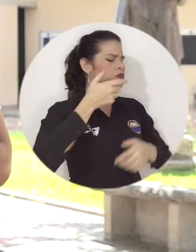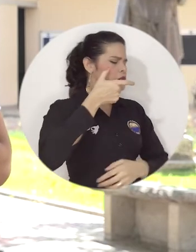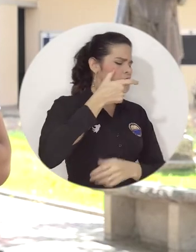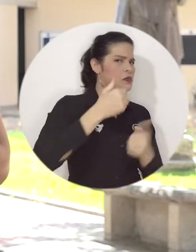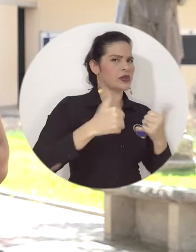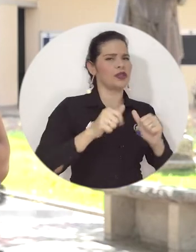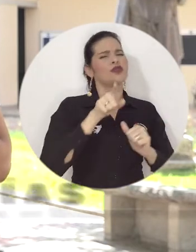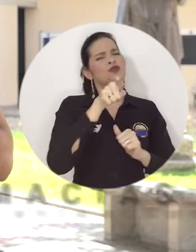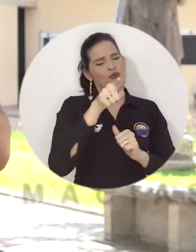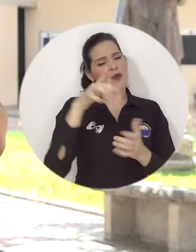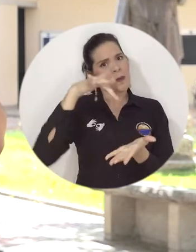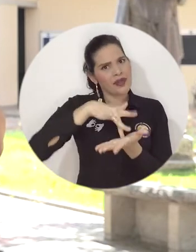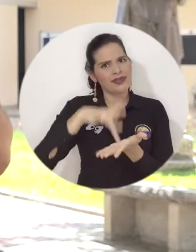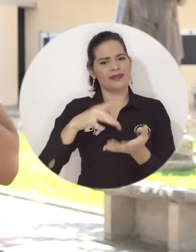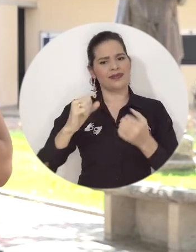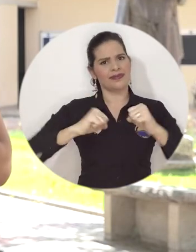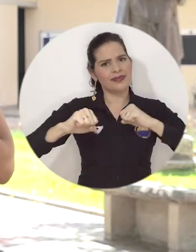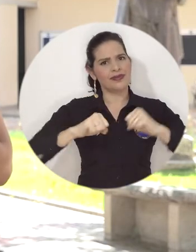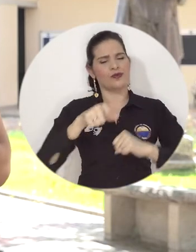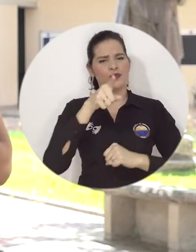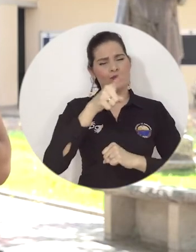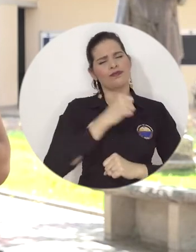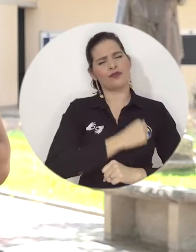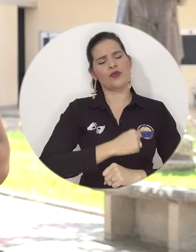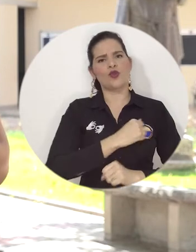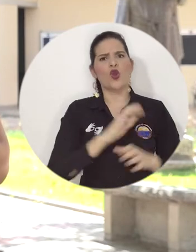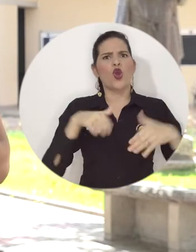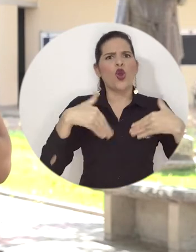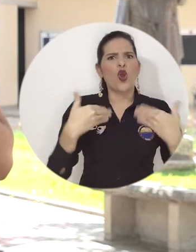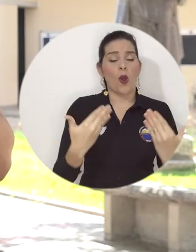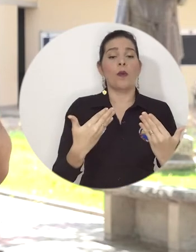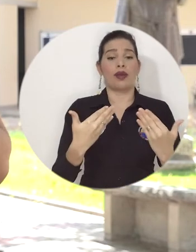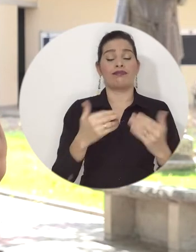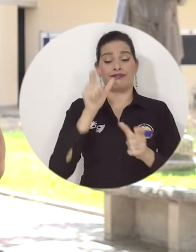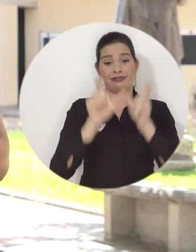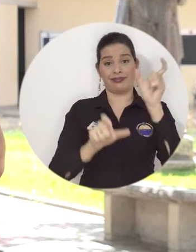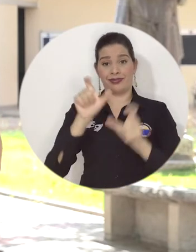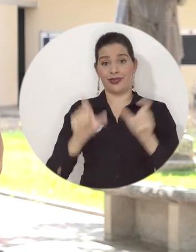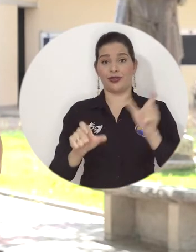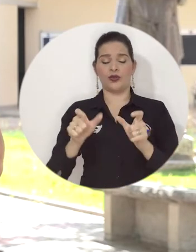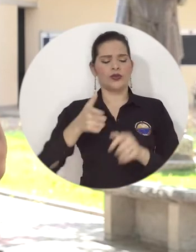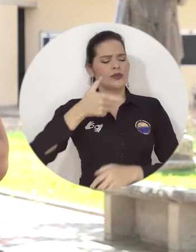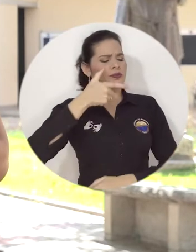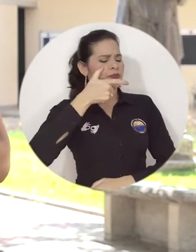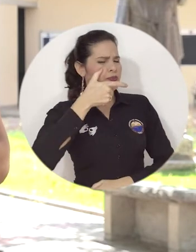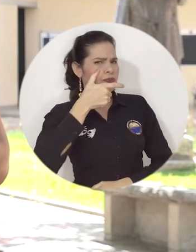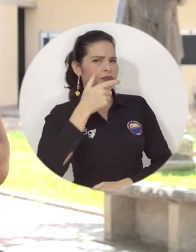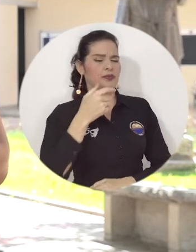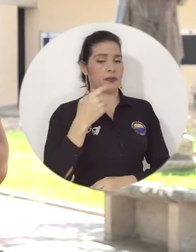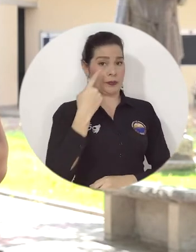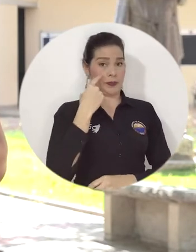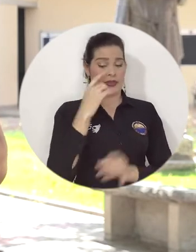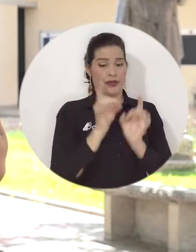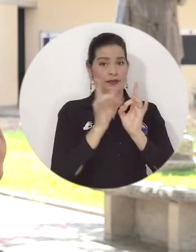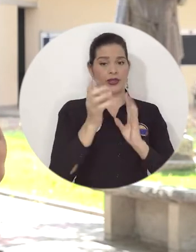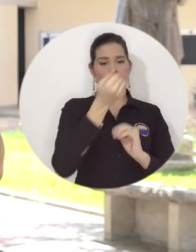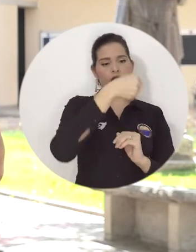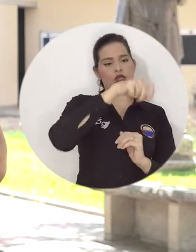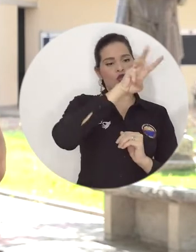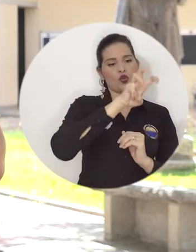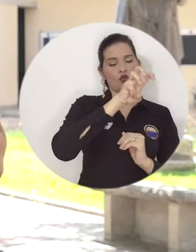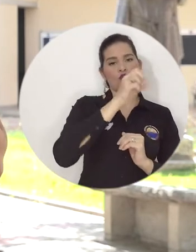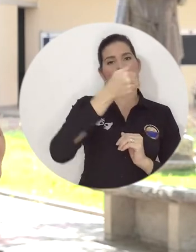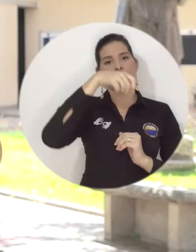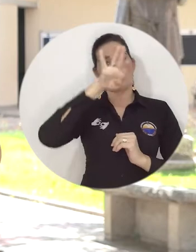acreditación institucional en nuestra querida Universidad del Magdalena, el cual contará con la visita de los pares